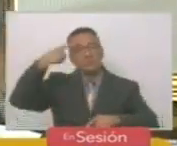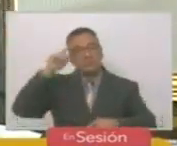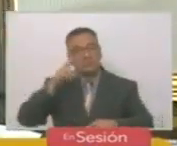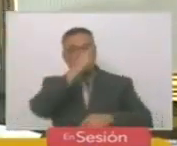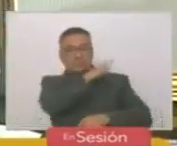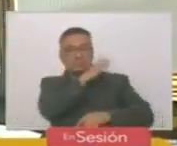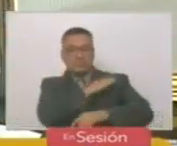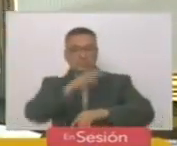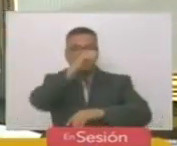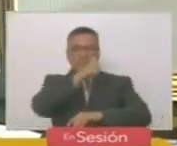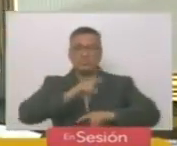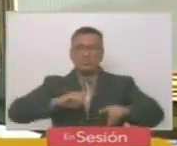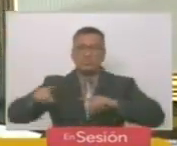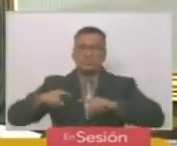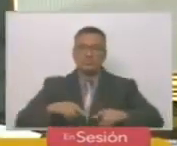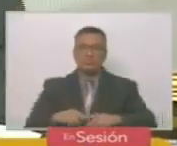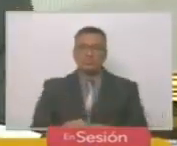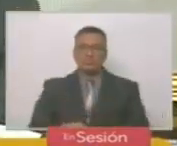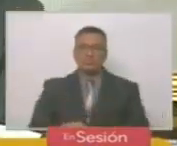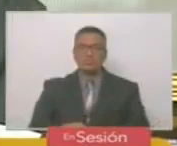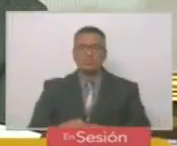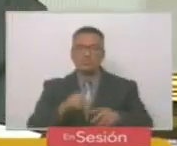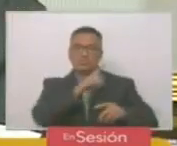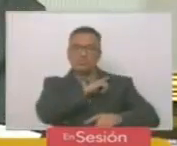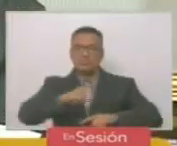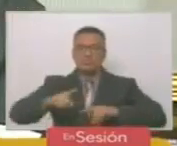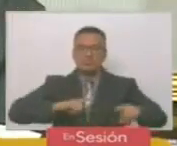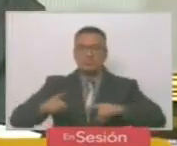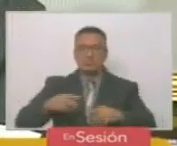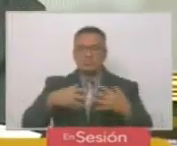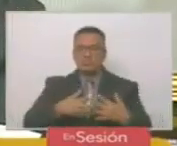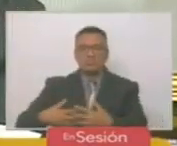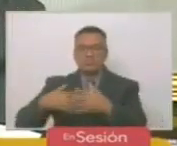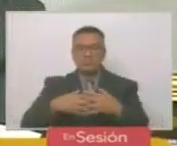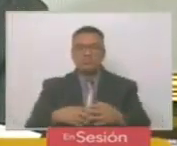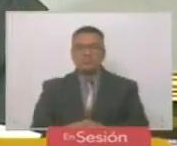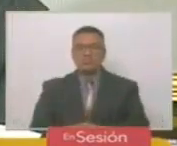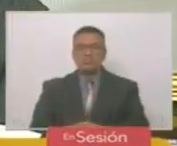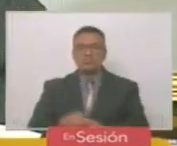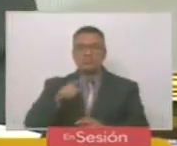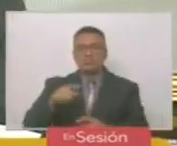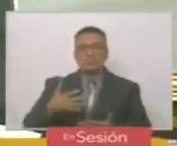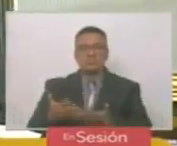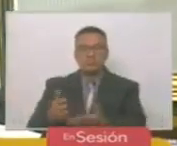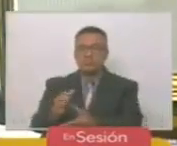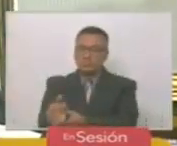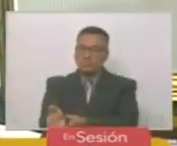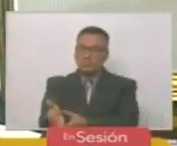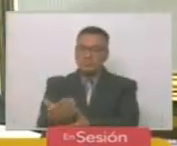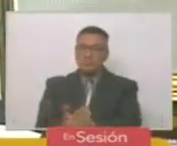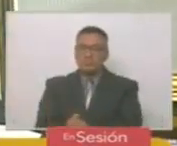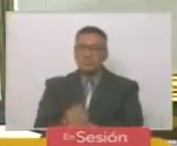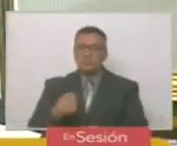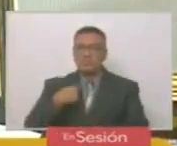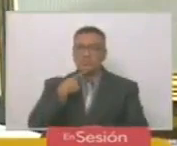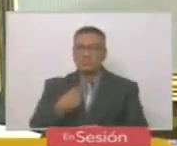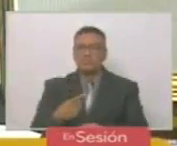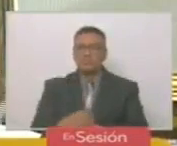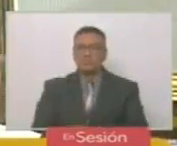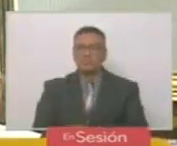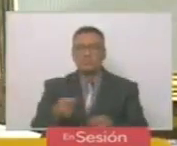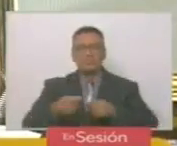directivas, bajo las órdenes del hegemón del norte, pues les tendemos la mano y les decimos que